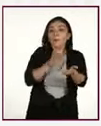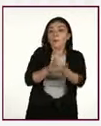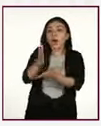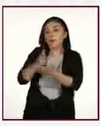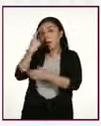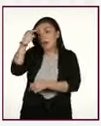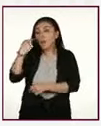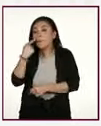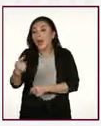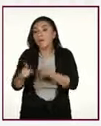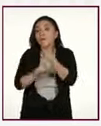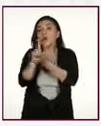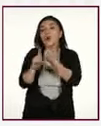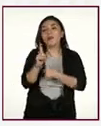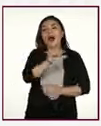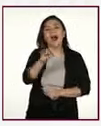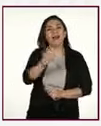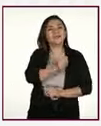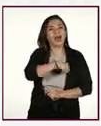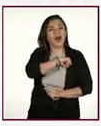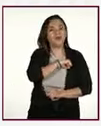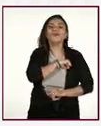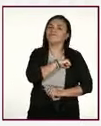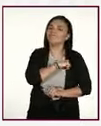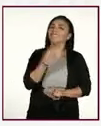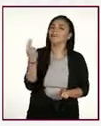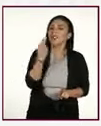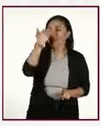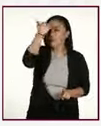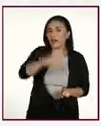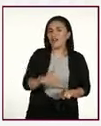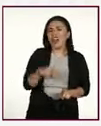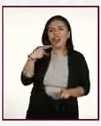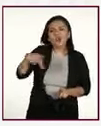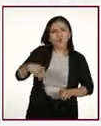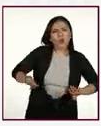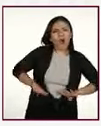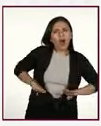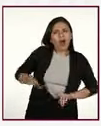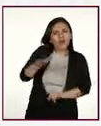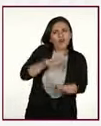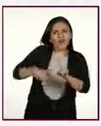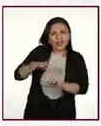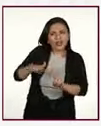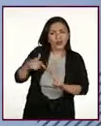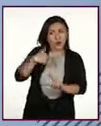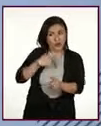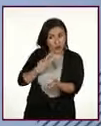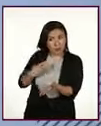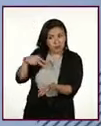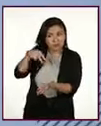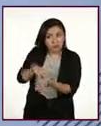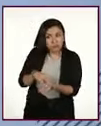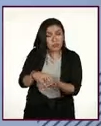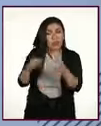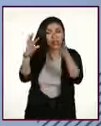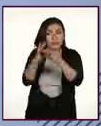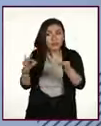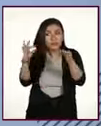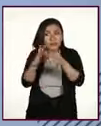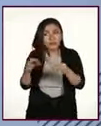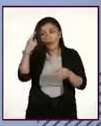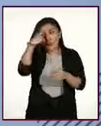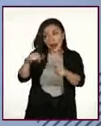problemáticas sociosanitarias, ¿no? O sea, necesitamos saber el contexto de en dónde vamos a ofrecer